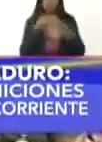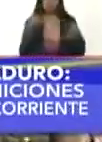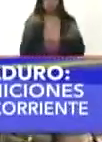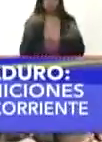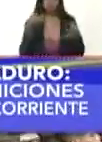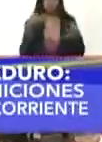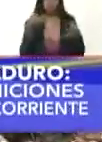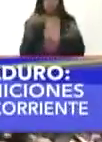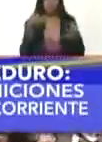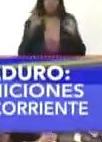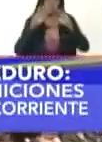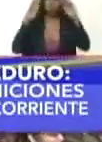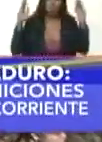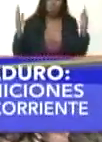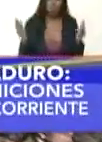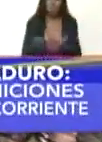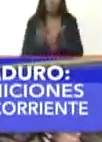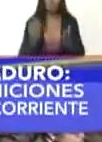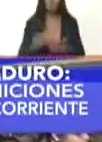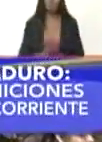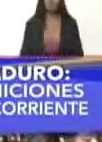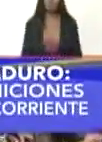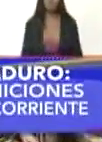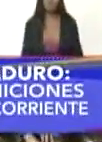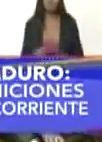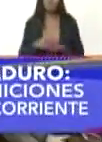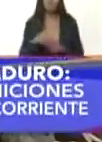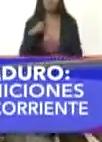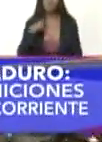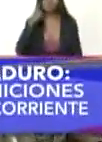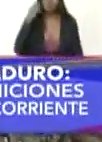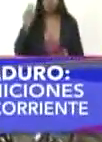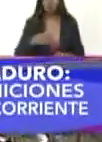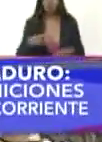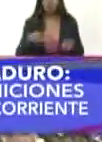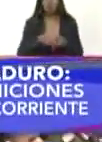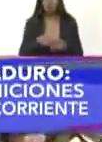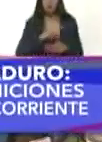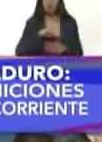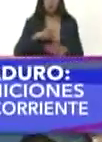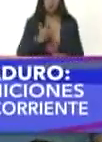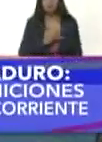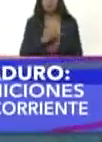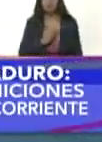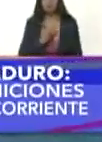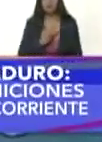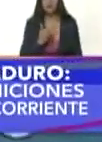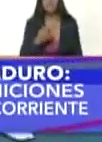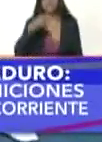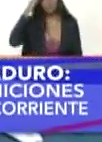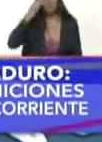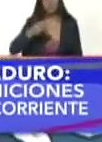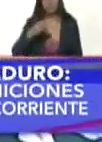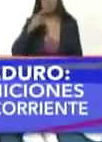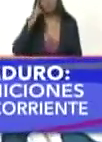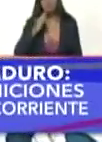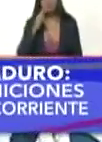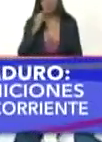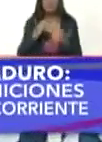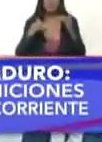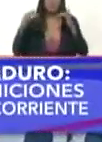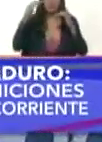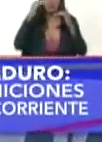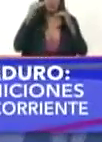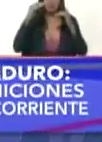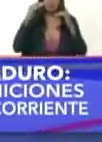calidad mundial. Así lo creo. Nuestra Universidad Militar Bolivariana tiene el más